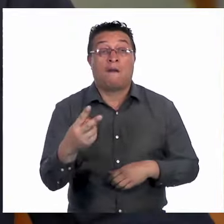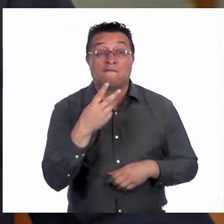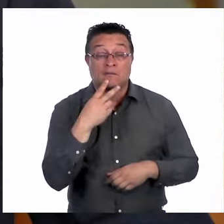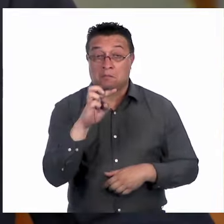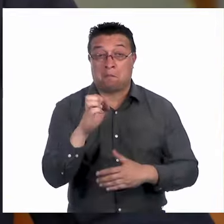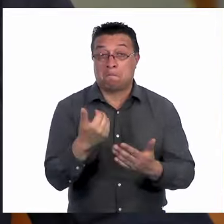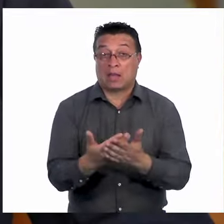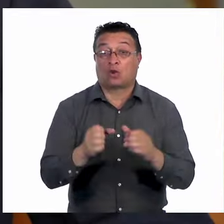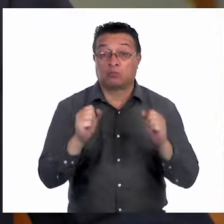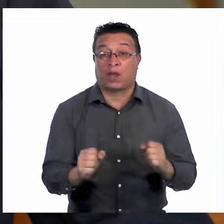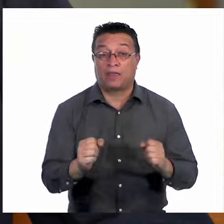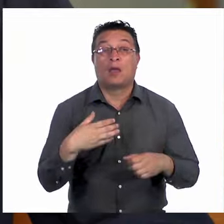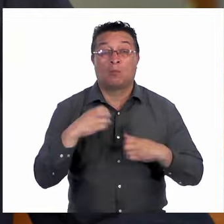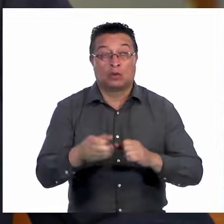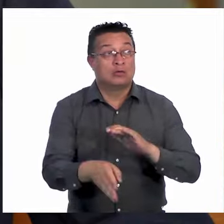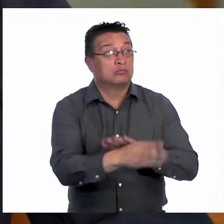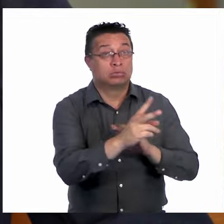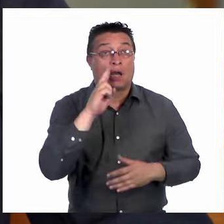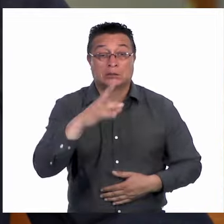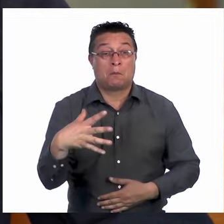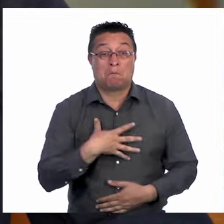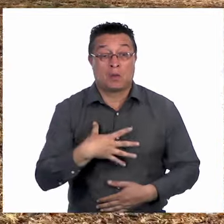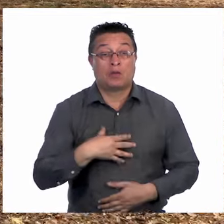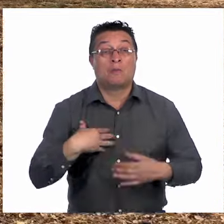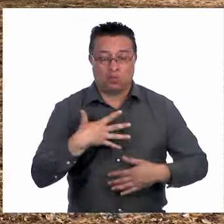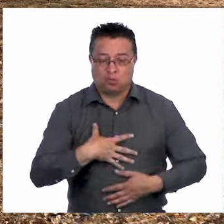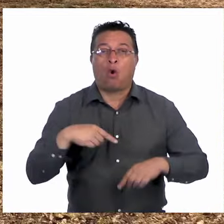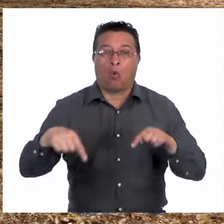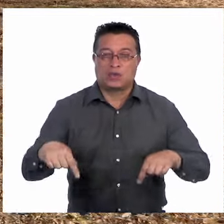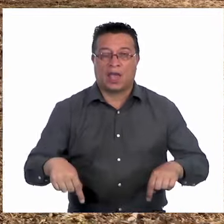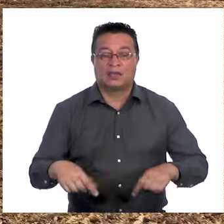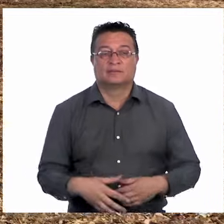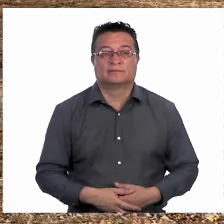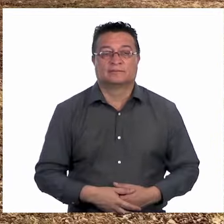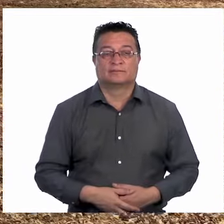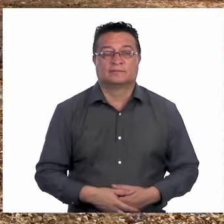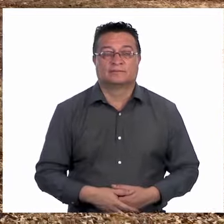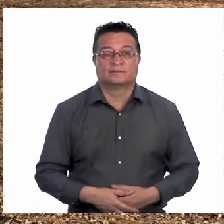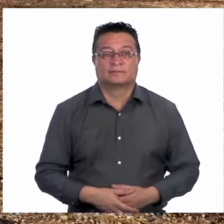puede vivir en paz, uno puede salir sin miedo a nada. Me gusta acá.